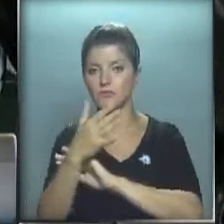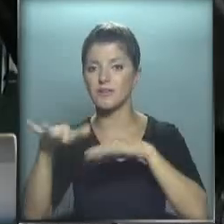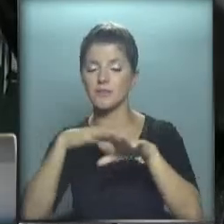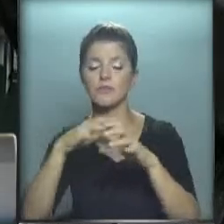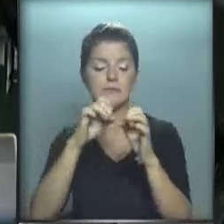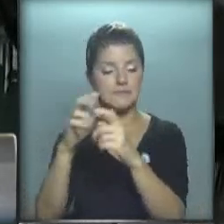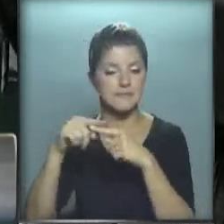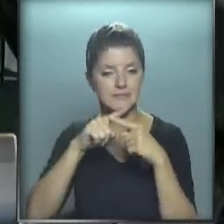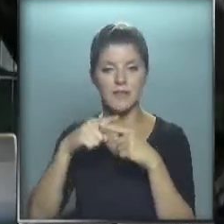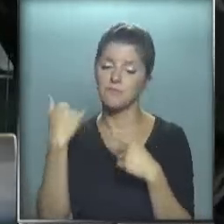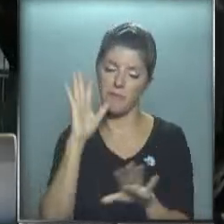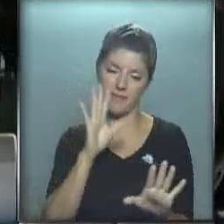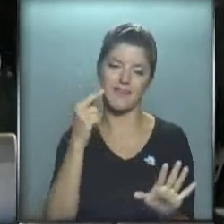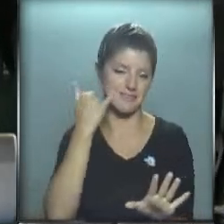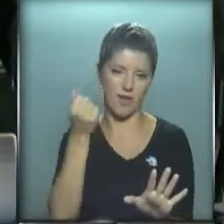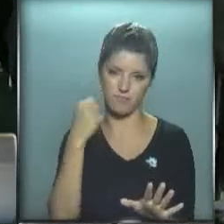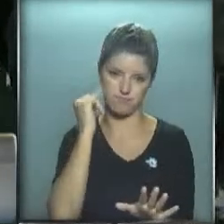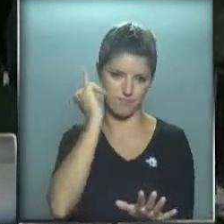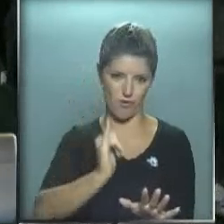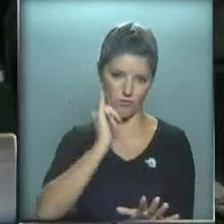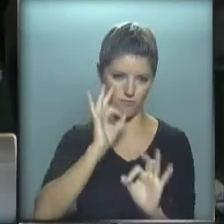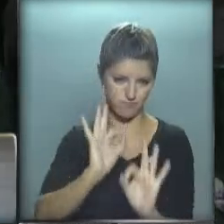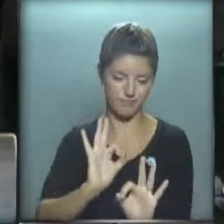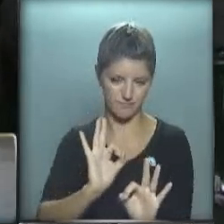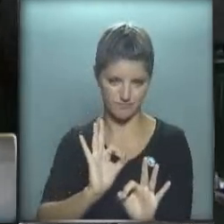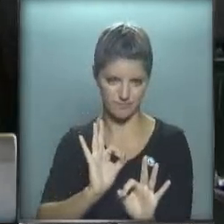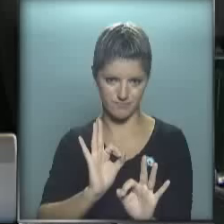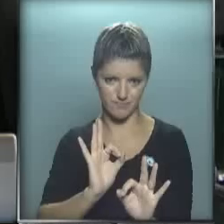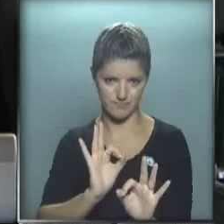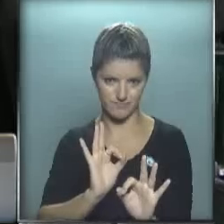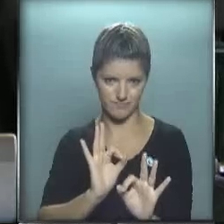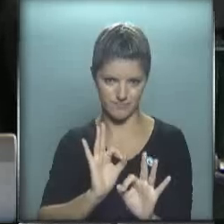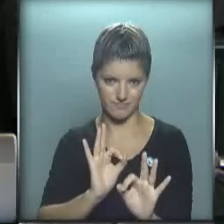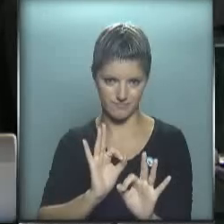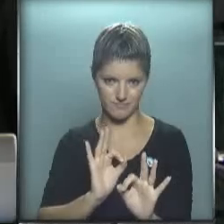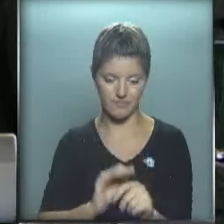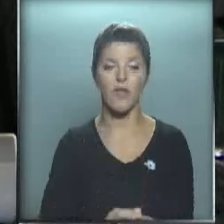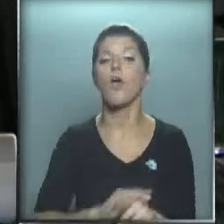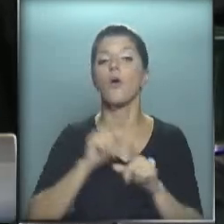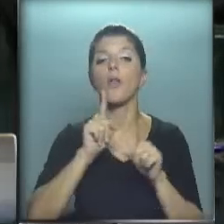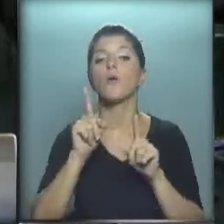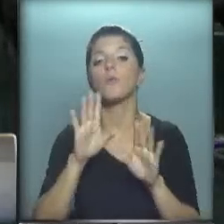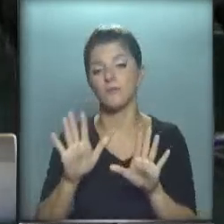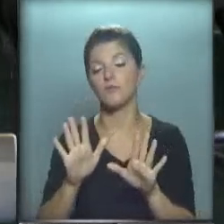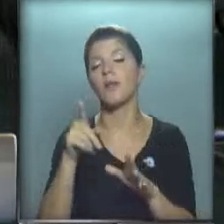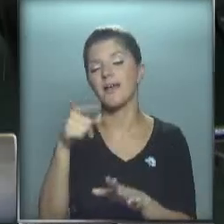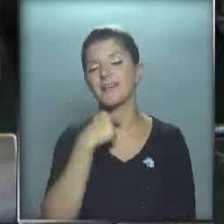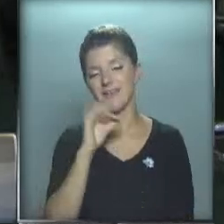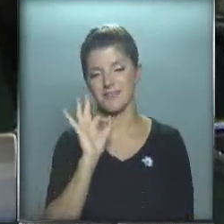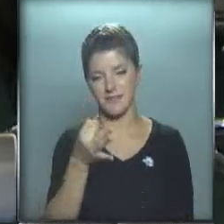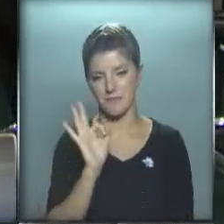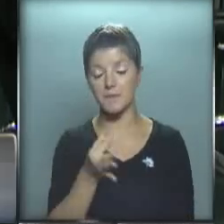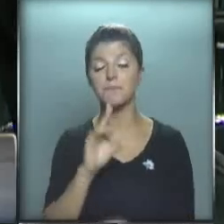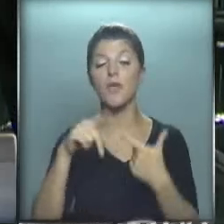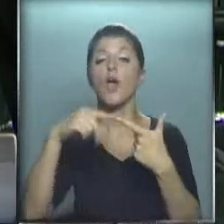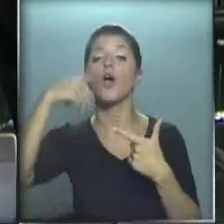complejo creo que ha quedado contestado por lo menos este con alguna perspectiva eh de la pregunta de Diana de capital